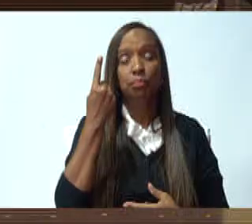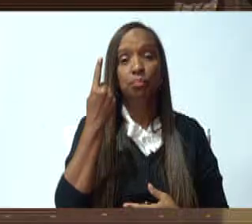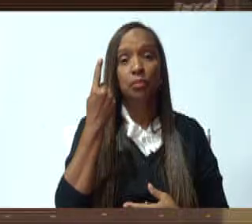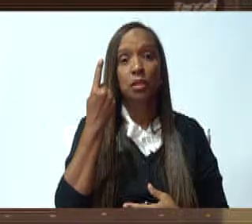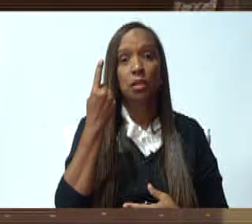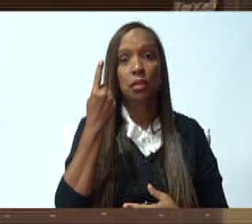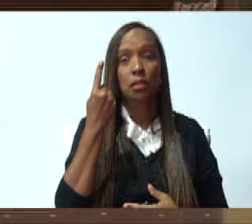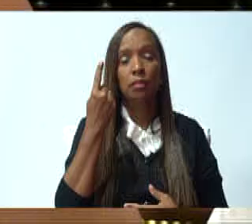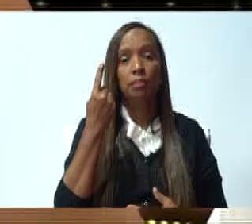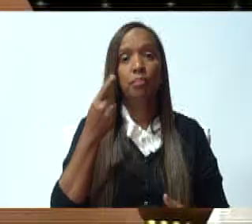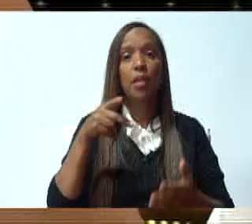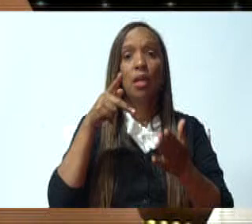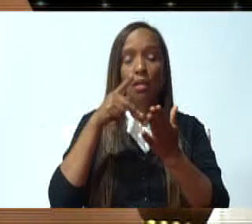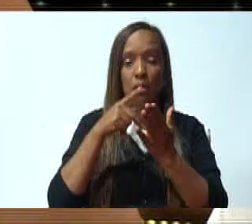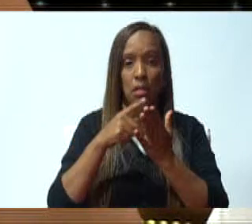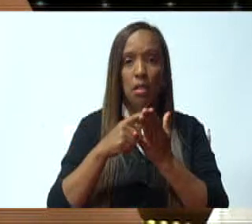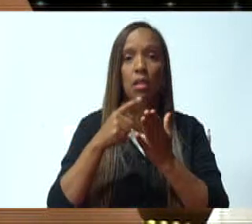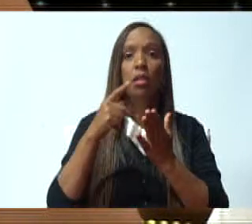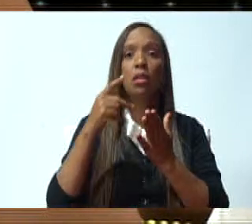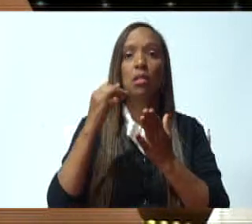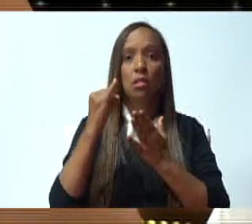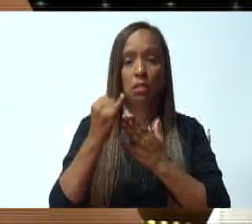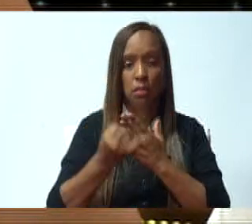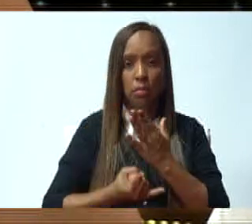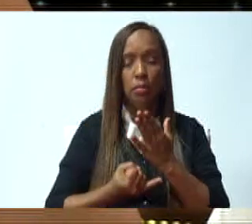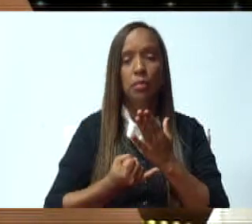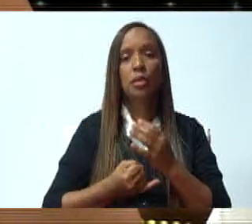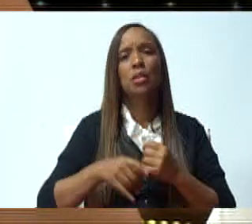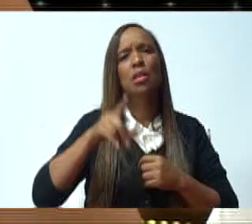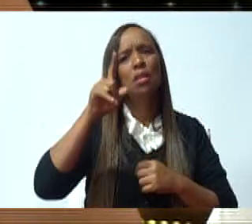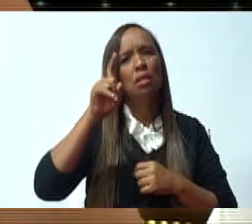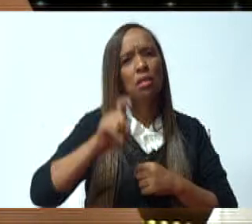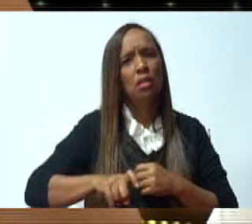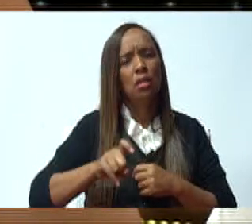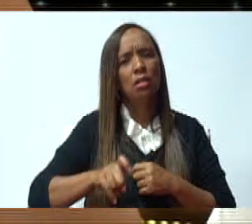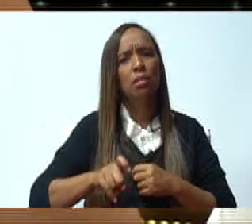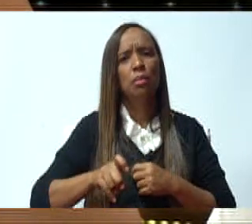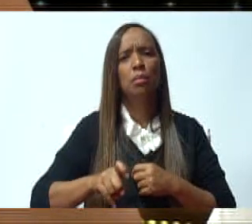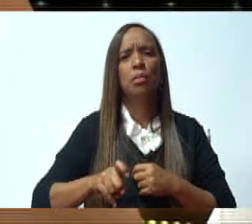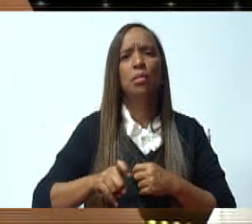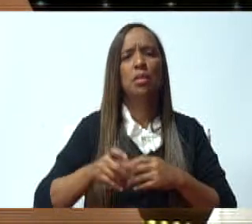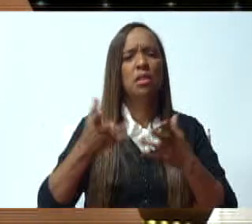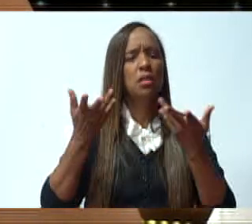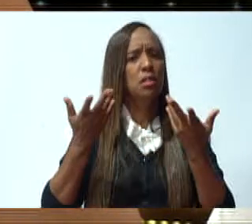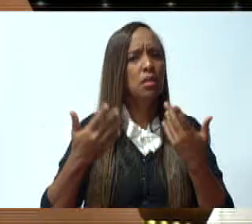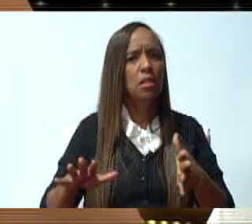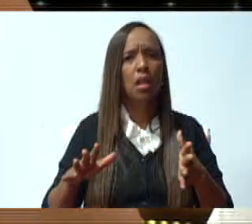de urgencia? Y entendemos que este proyecto sea conocido de urgencia